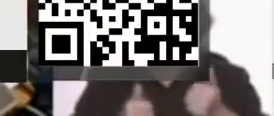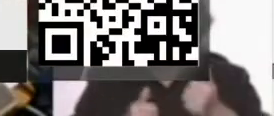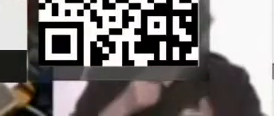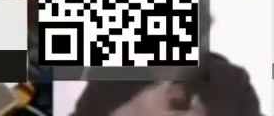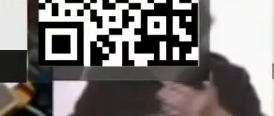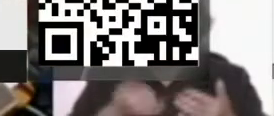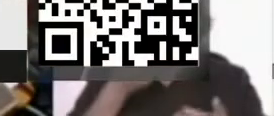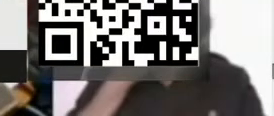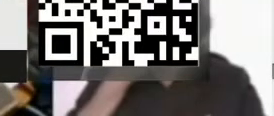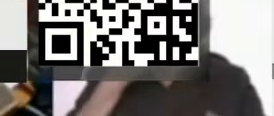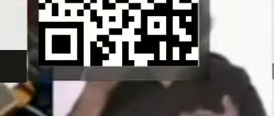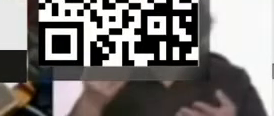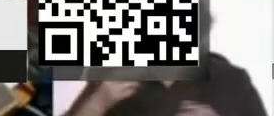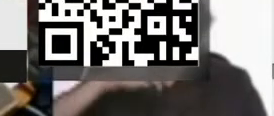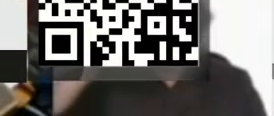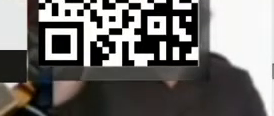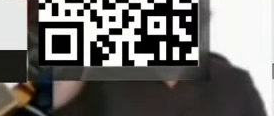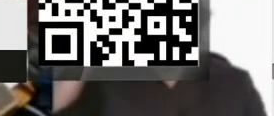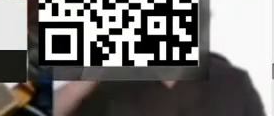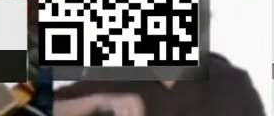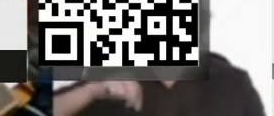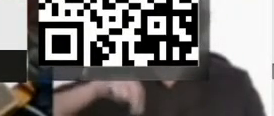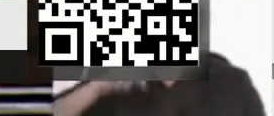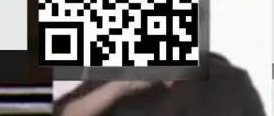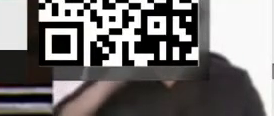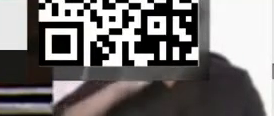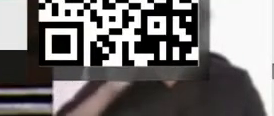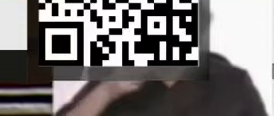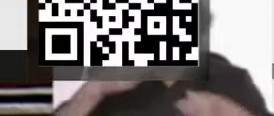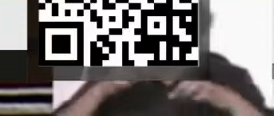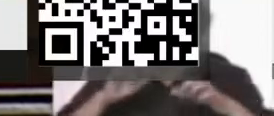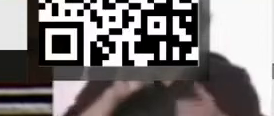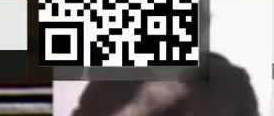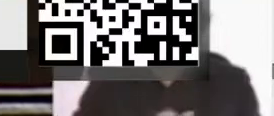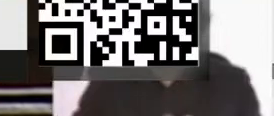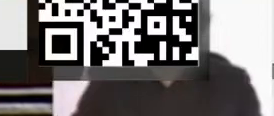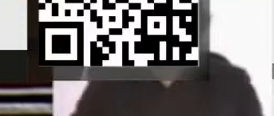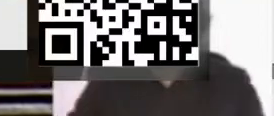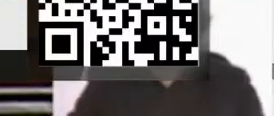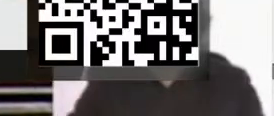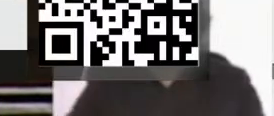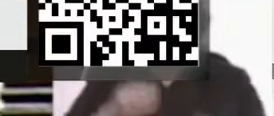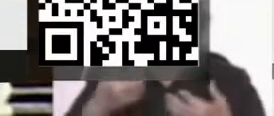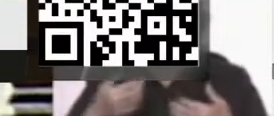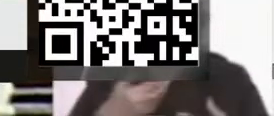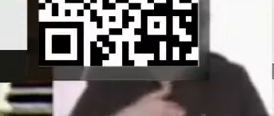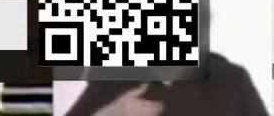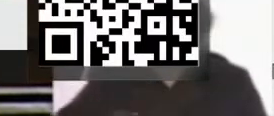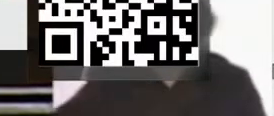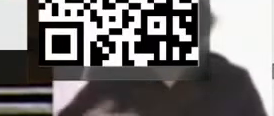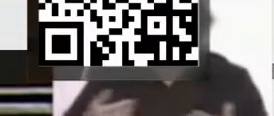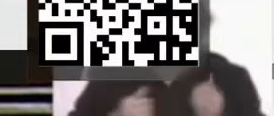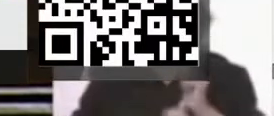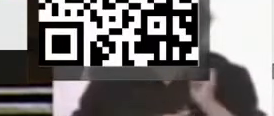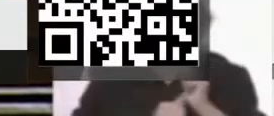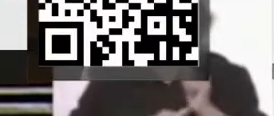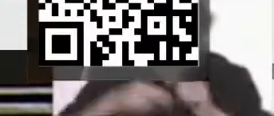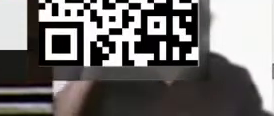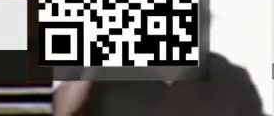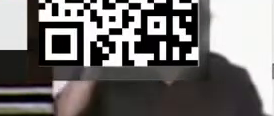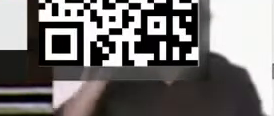está pasando en la zona norte del país. No podemos permitir realmente, presidente, que nuestros hermanos del